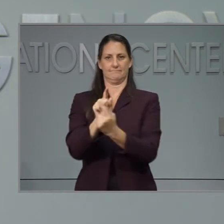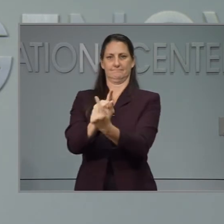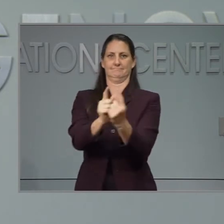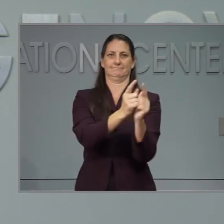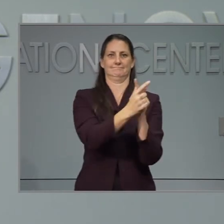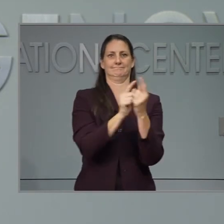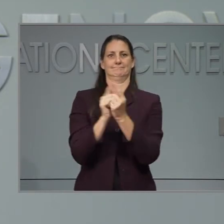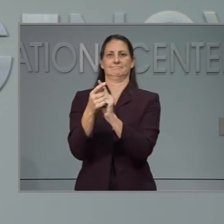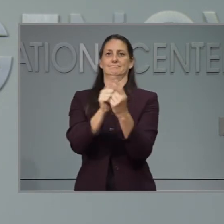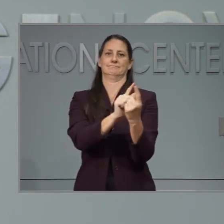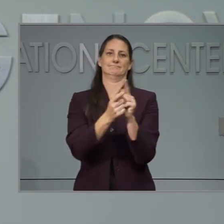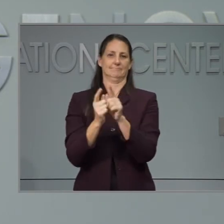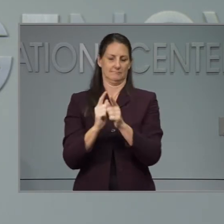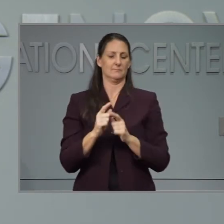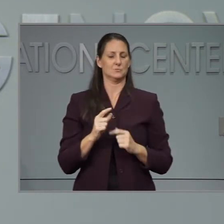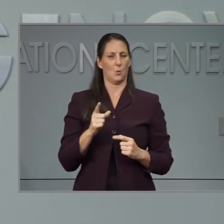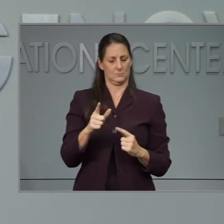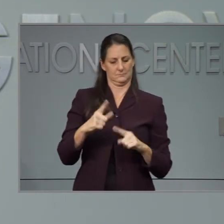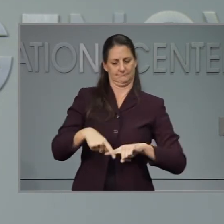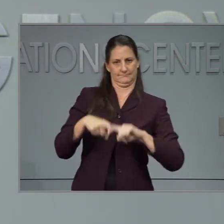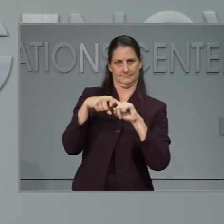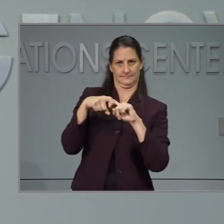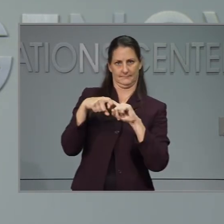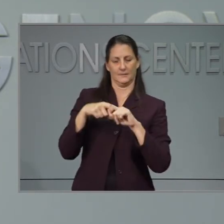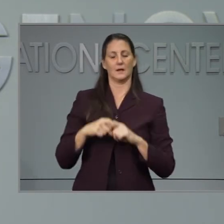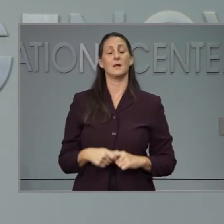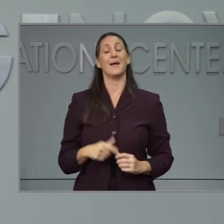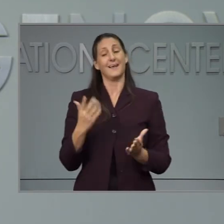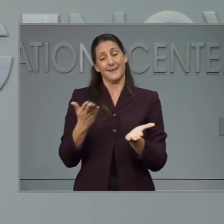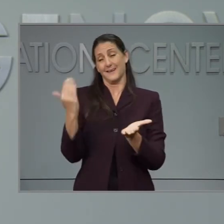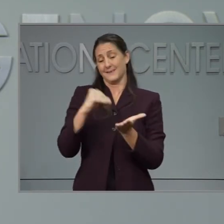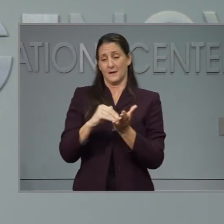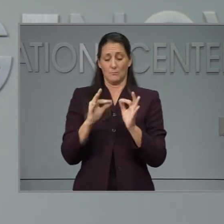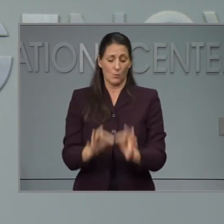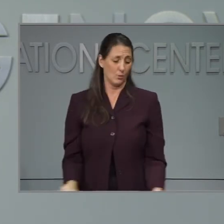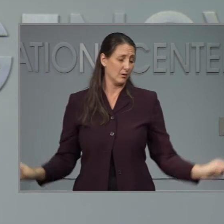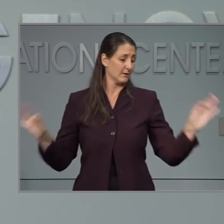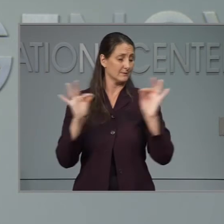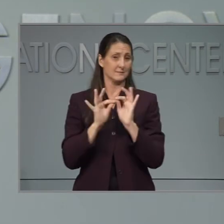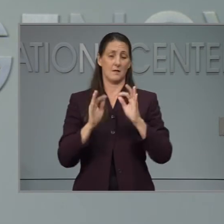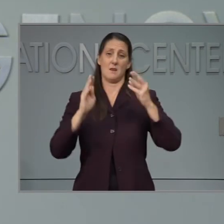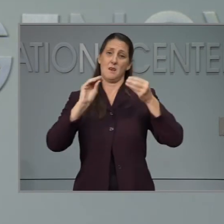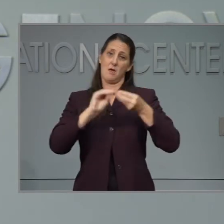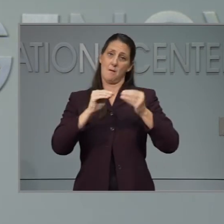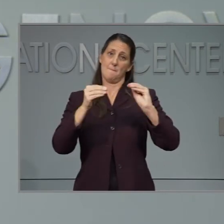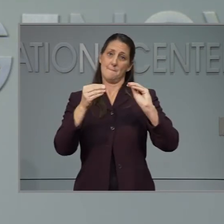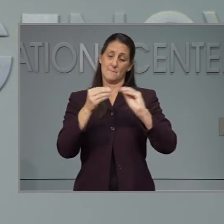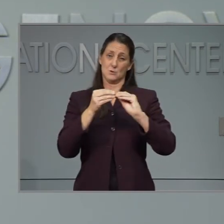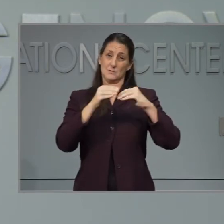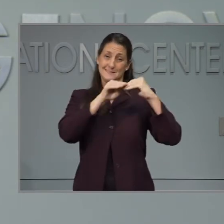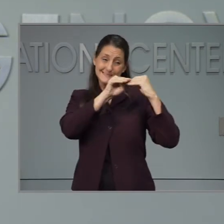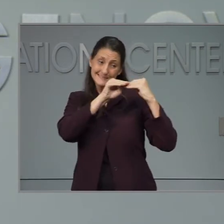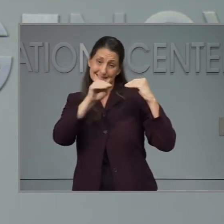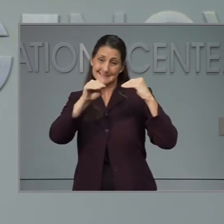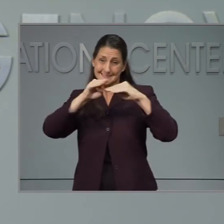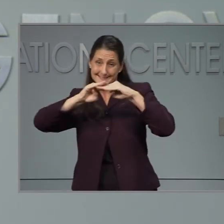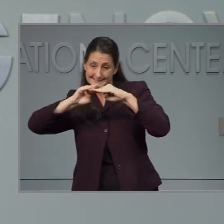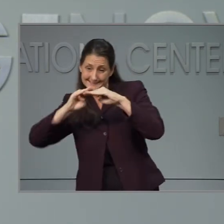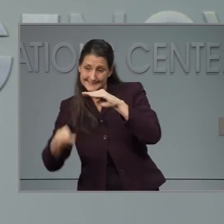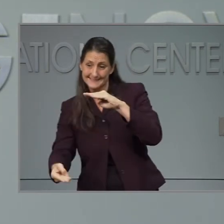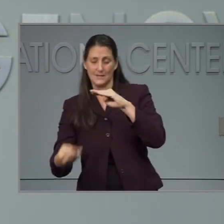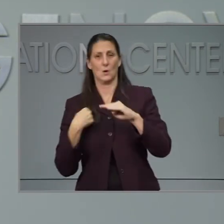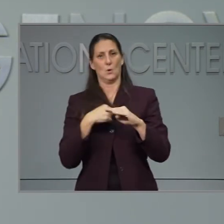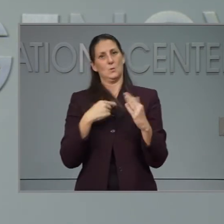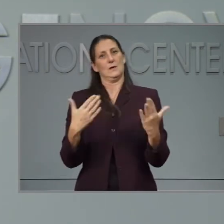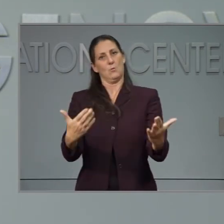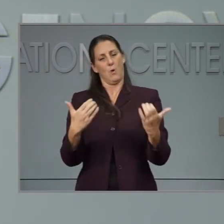los eventos para aquellos deportes de contacto. Mientras más podamos progresar con las cifras, esto va a bajar